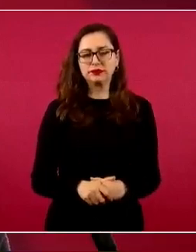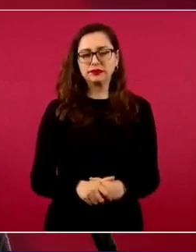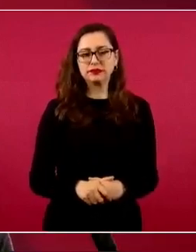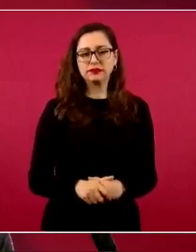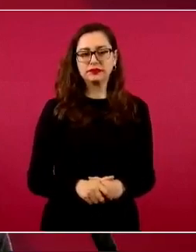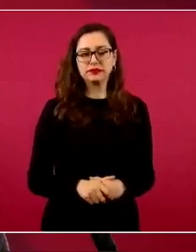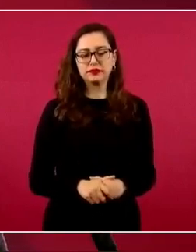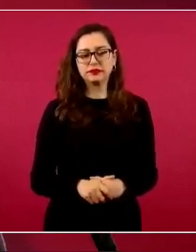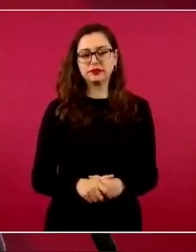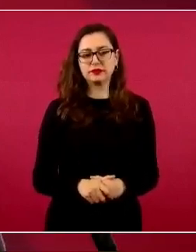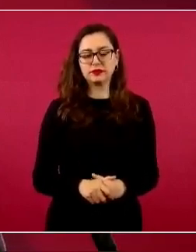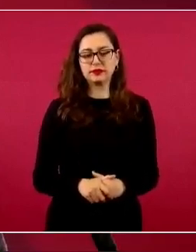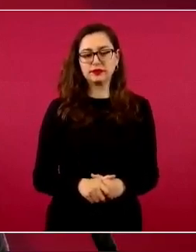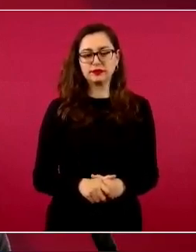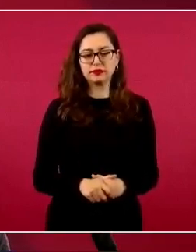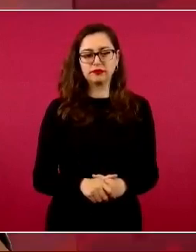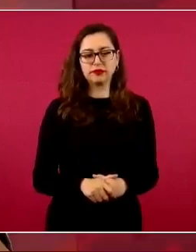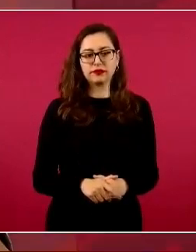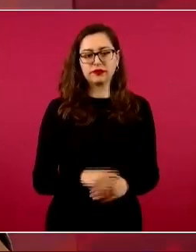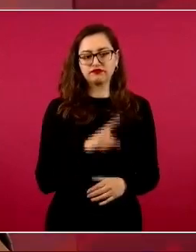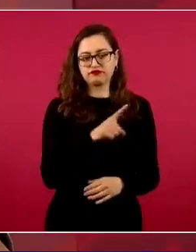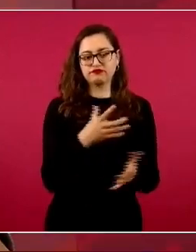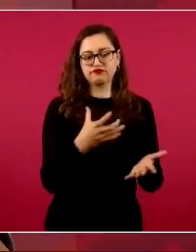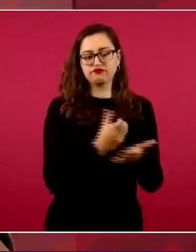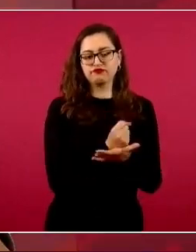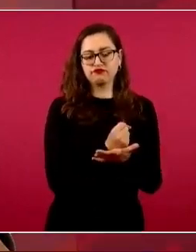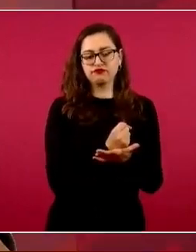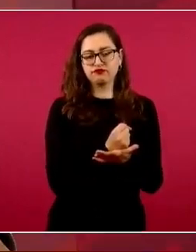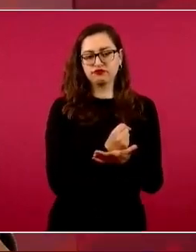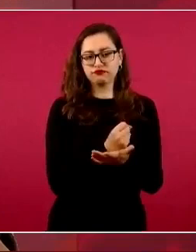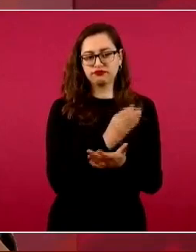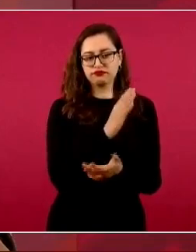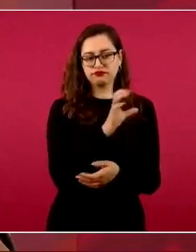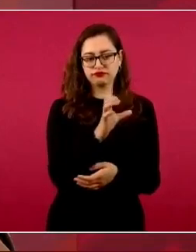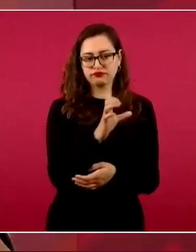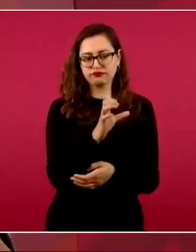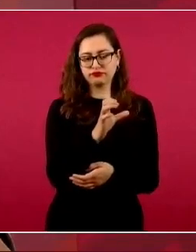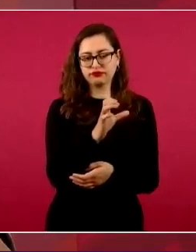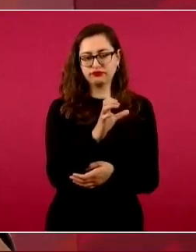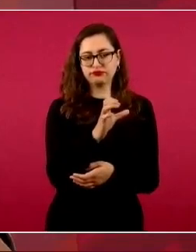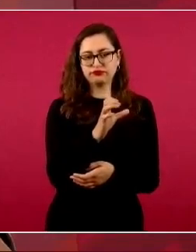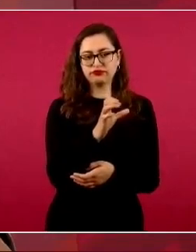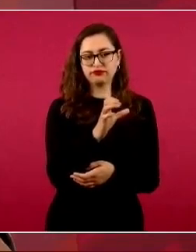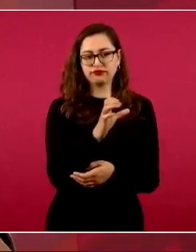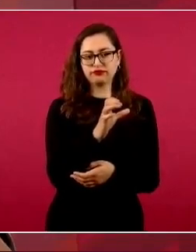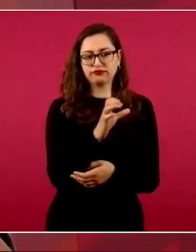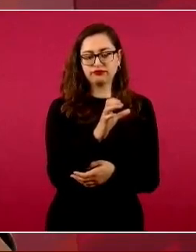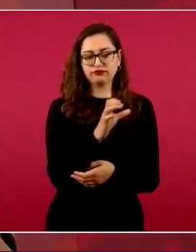y le reconocen la gobernatura en la época de Salinas